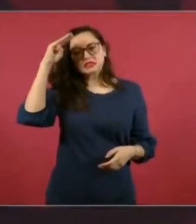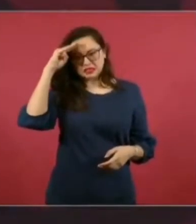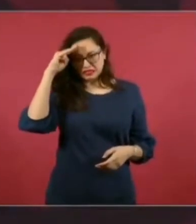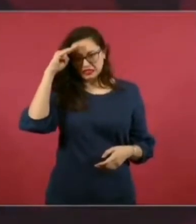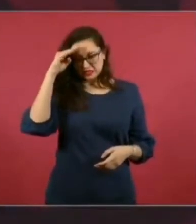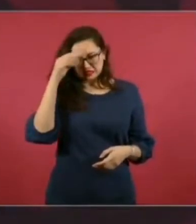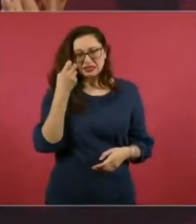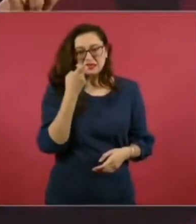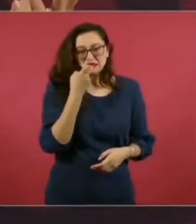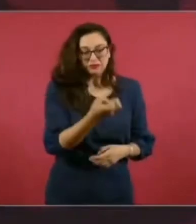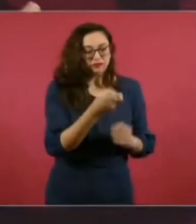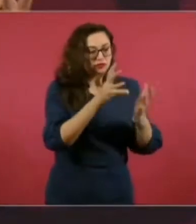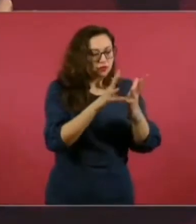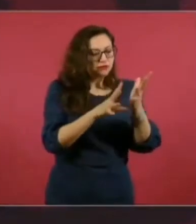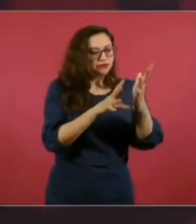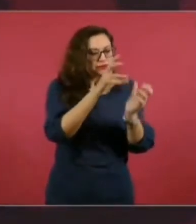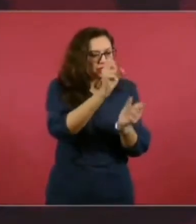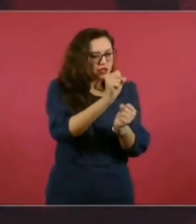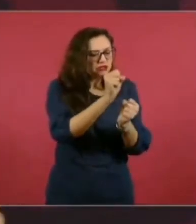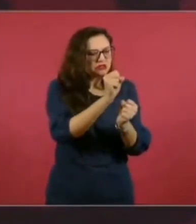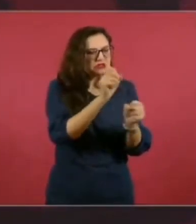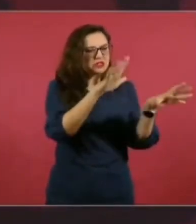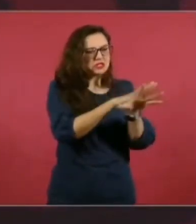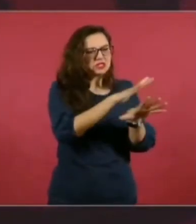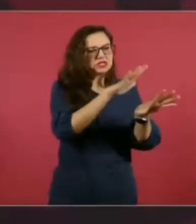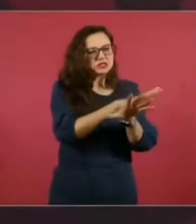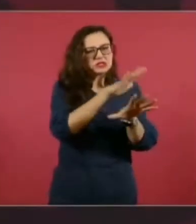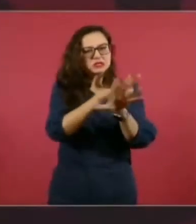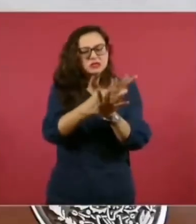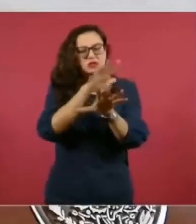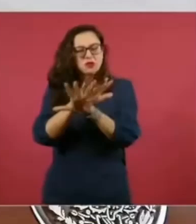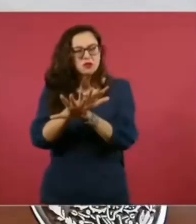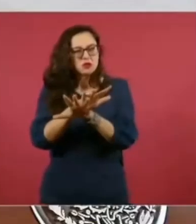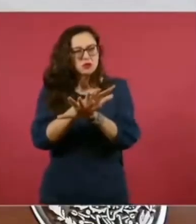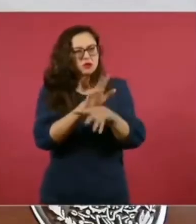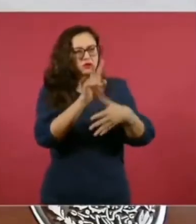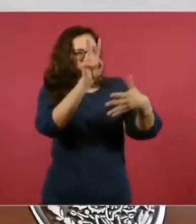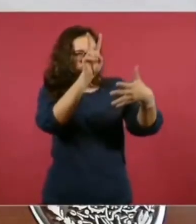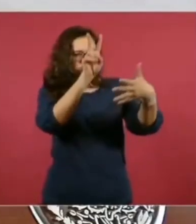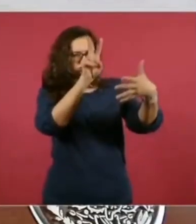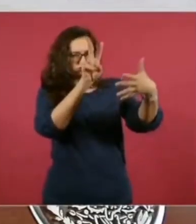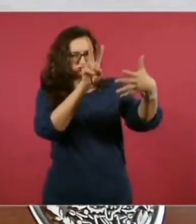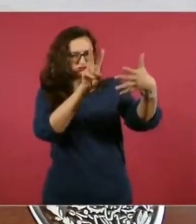dijeran cuáles reformas ustedes